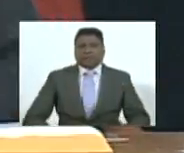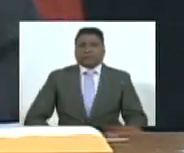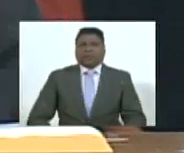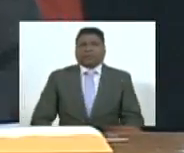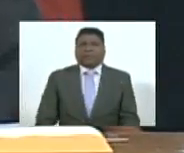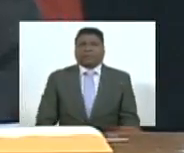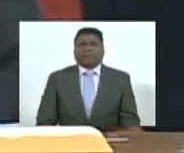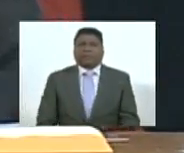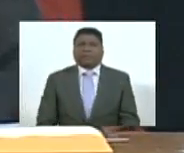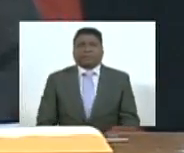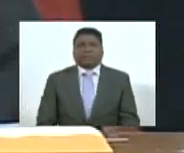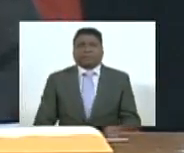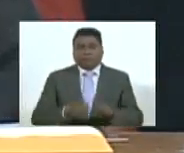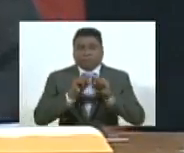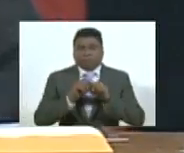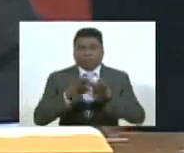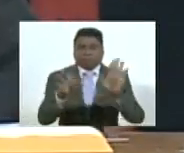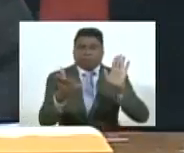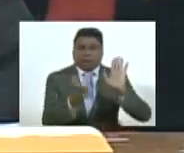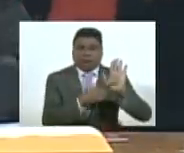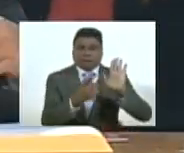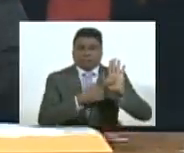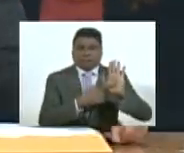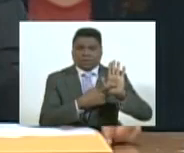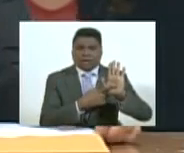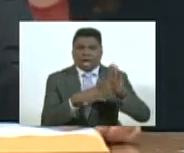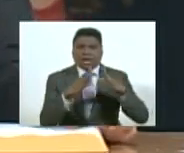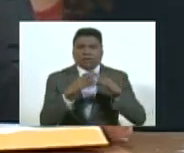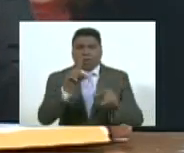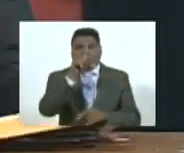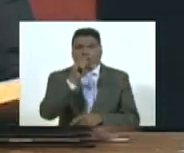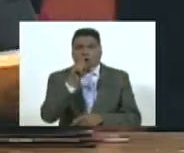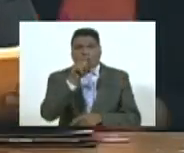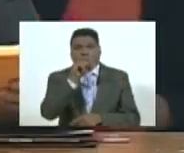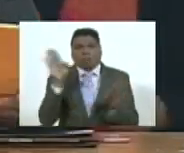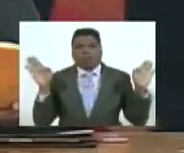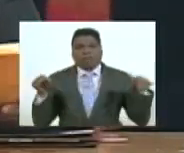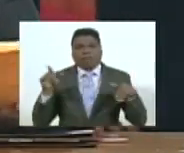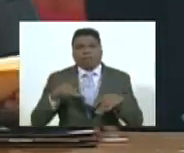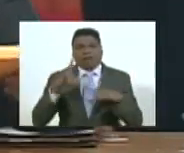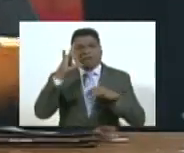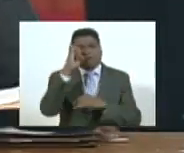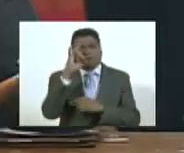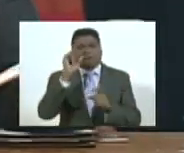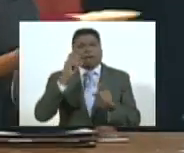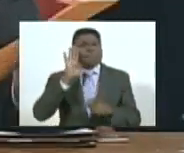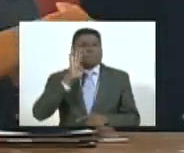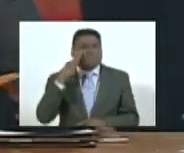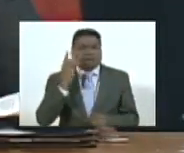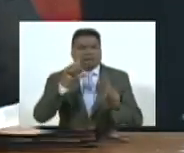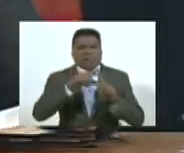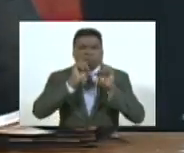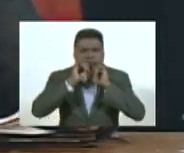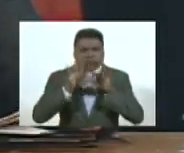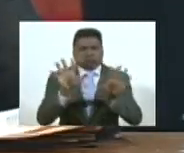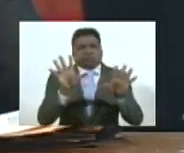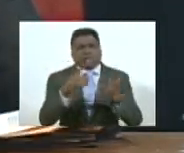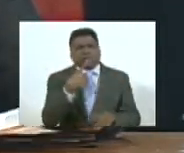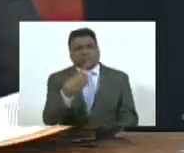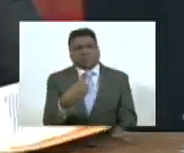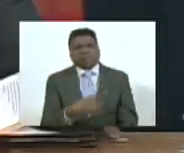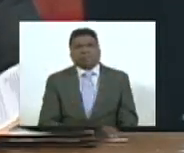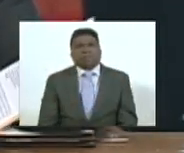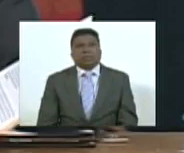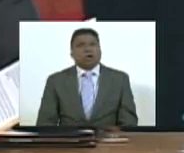Que fue la que salió publicada en las redes sociales. Queremos dejar constancia de esto, de que no fue desde